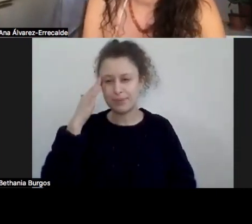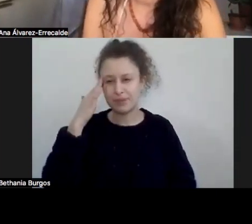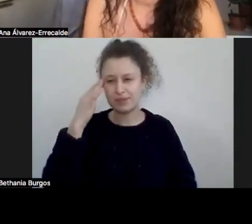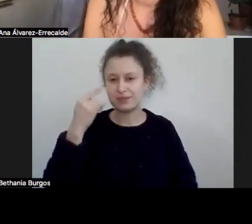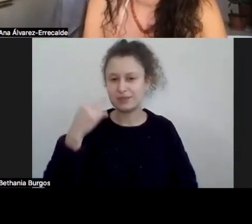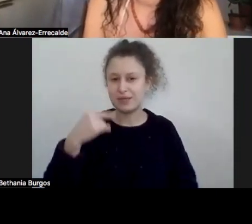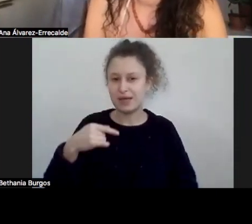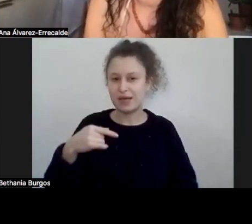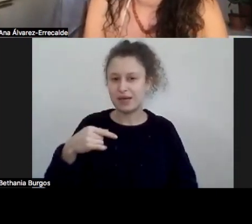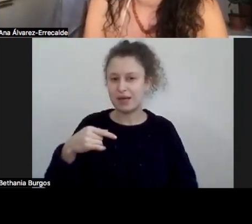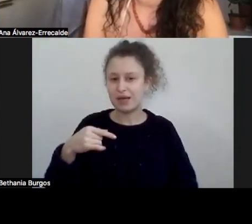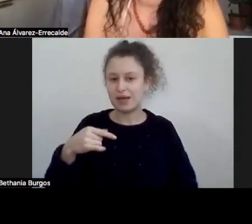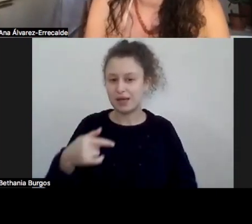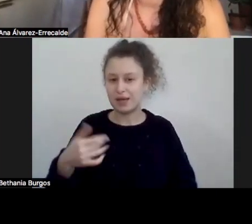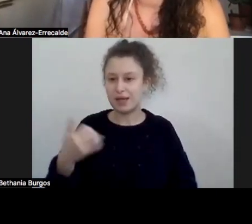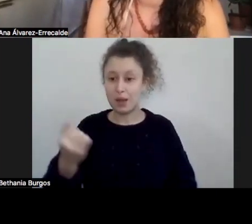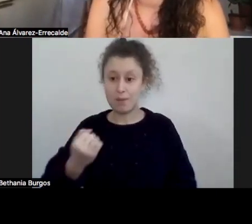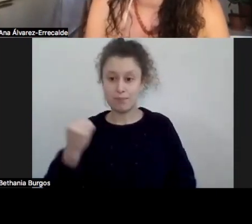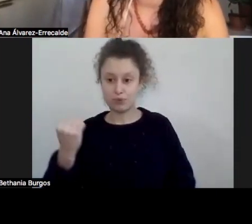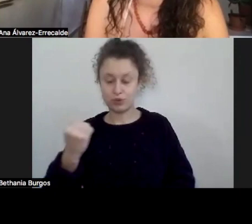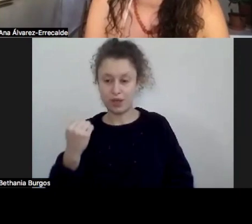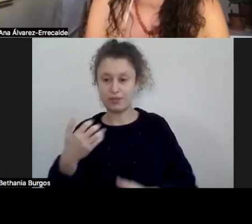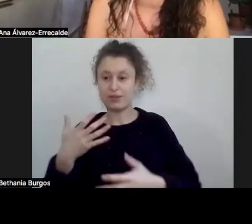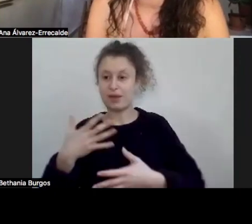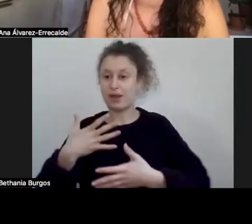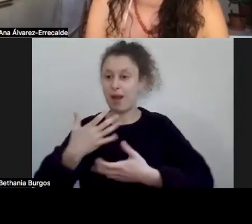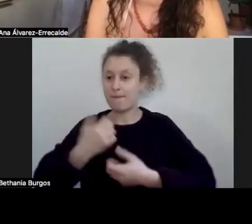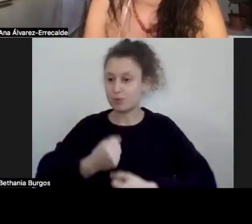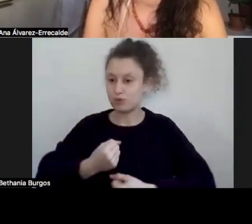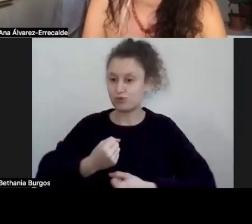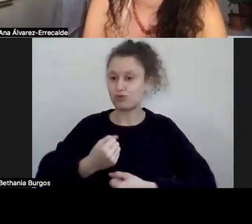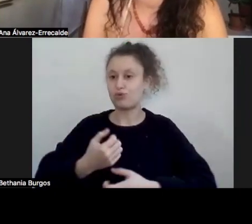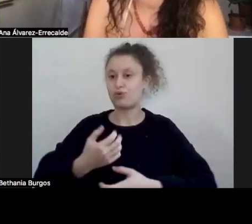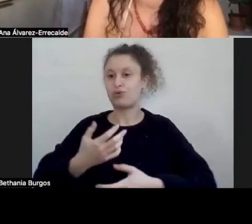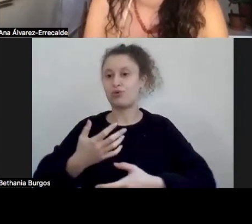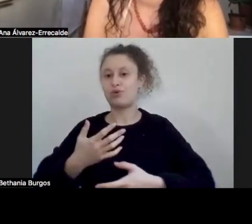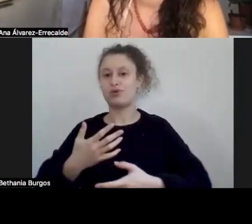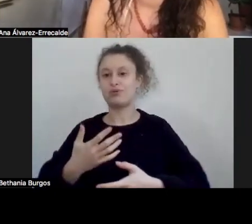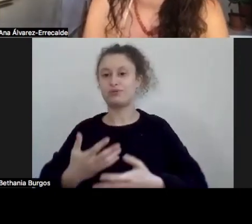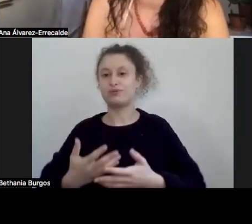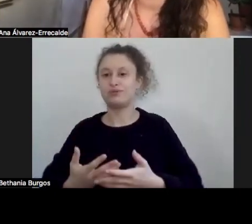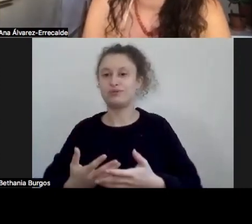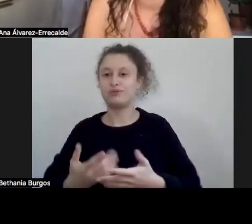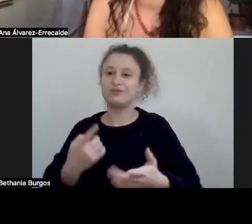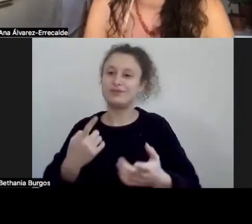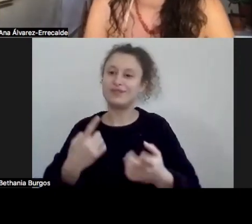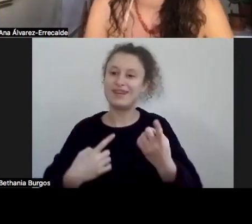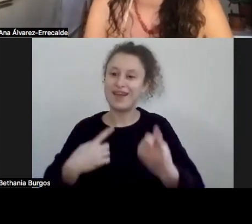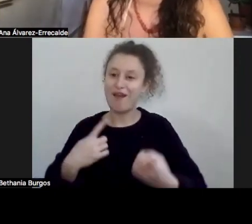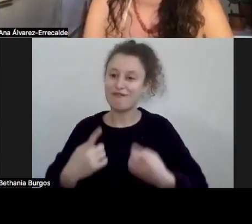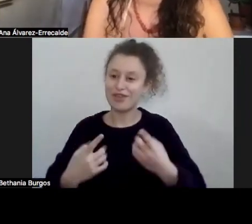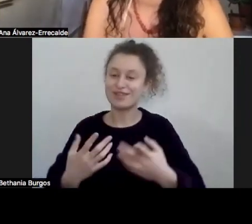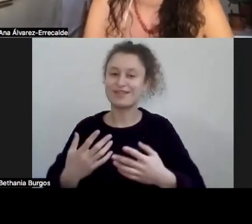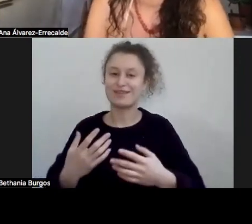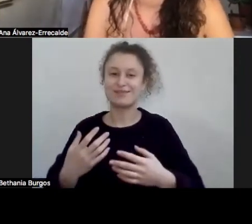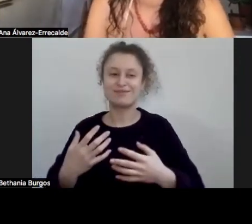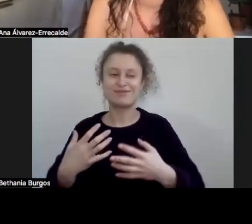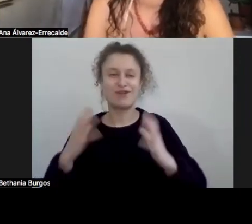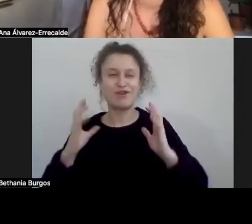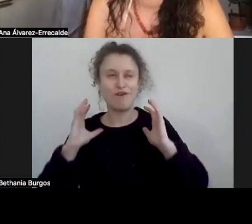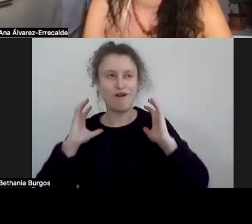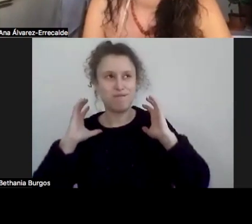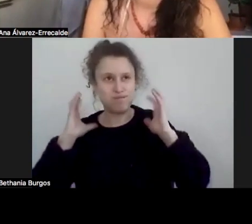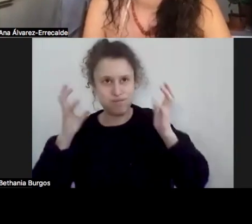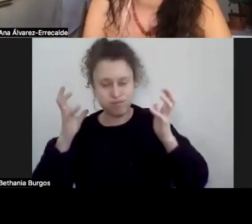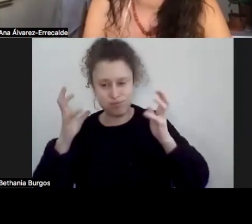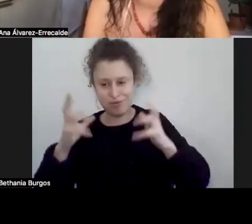¿no? Entonces, que muchas veces, aunque se frustra, agradece, intenta agradecer que a pesar